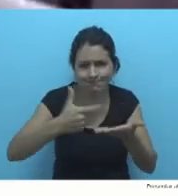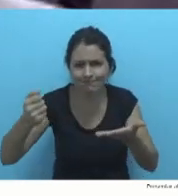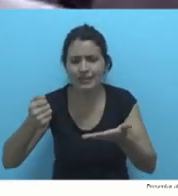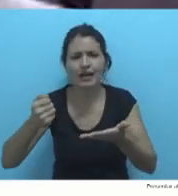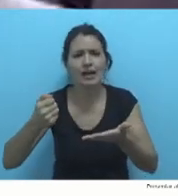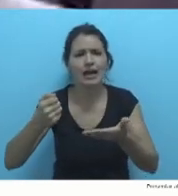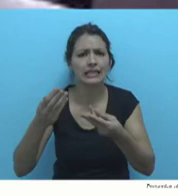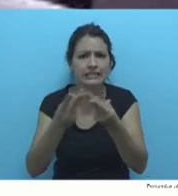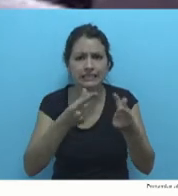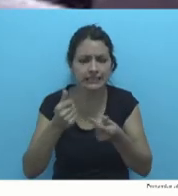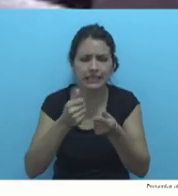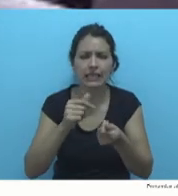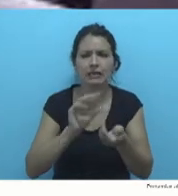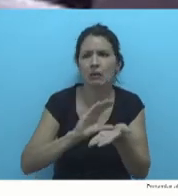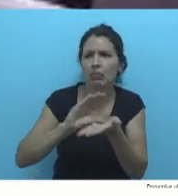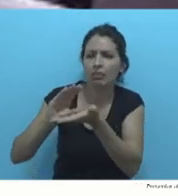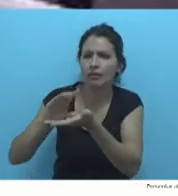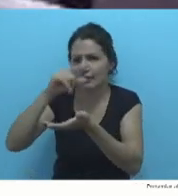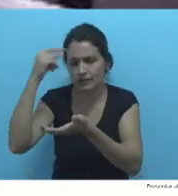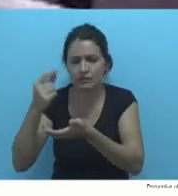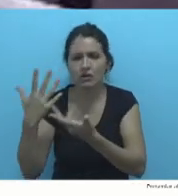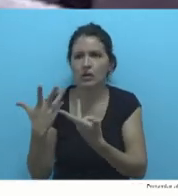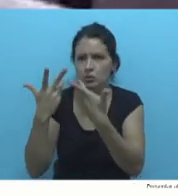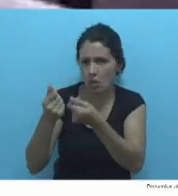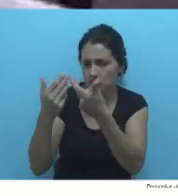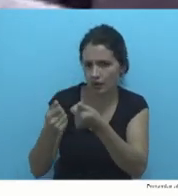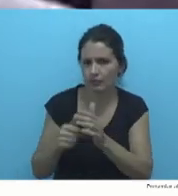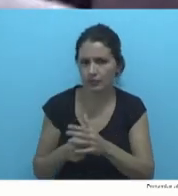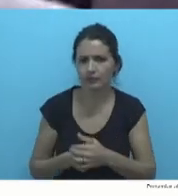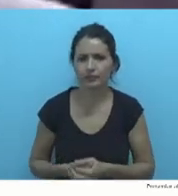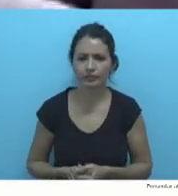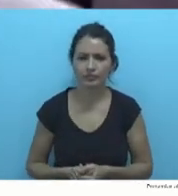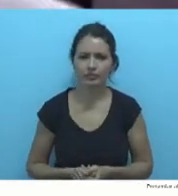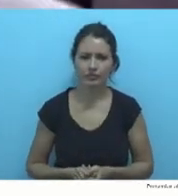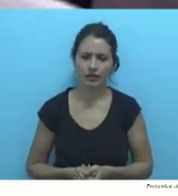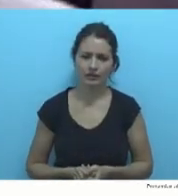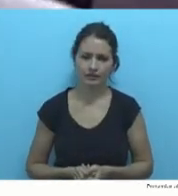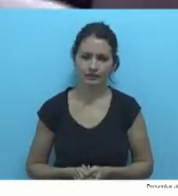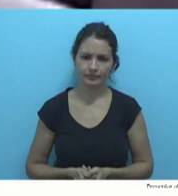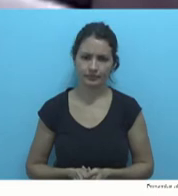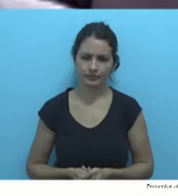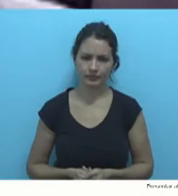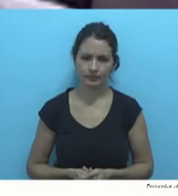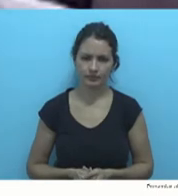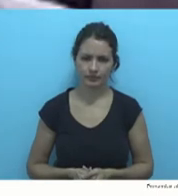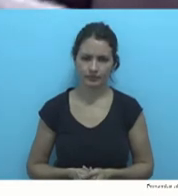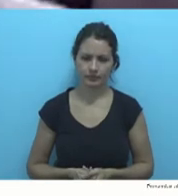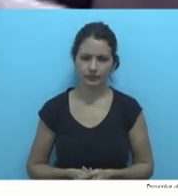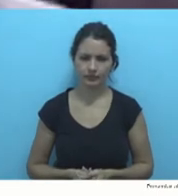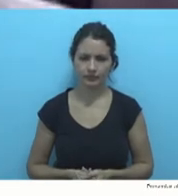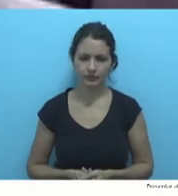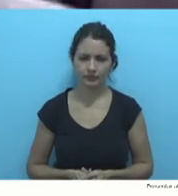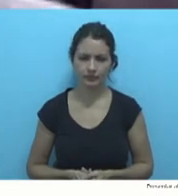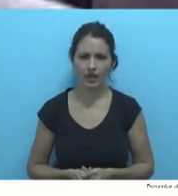ayudar al financiamiento de ANSES el 15%. Pero no fueron los anteriores gobernadores que sufrieron esto,